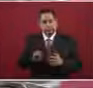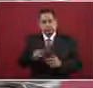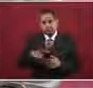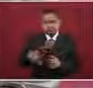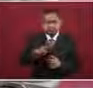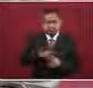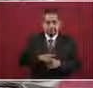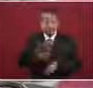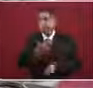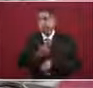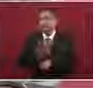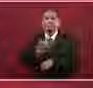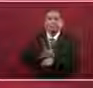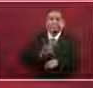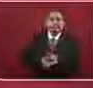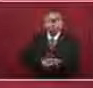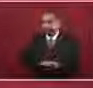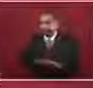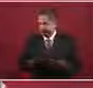simulación,